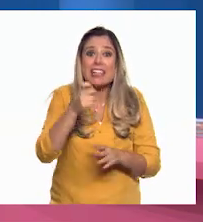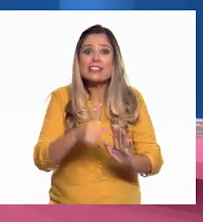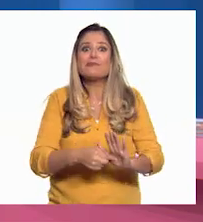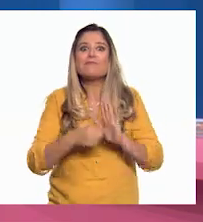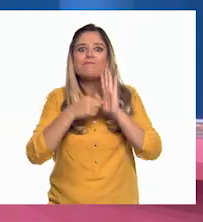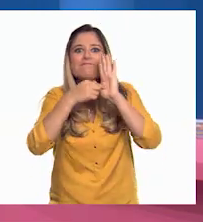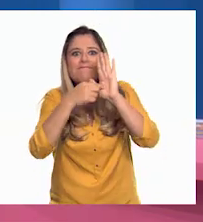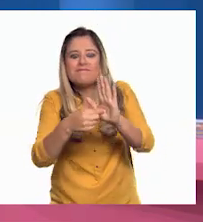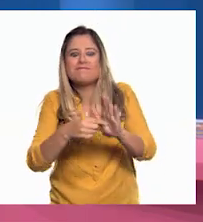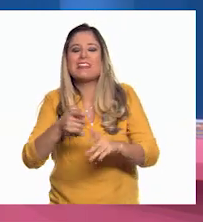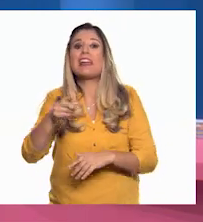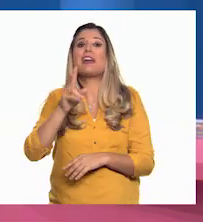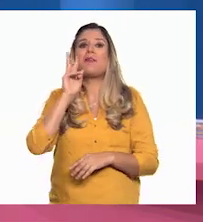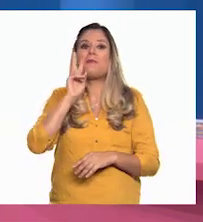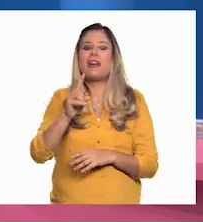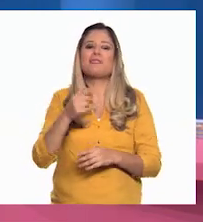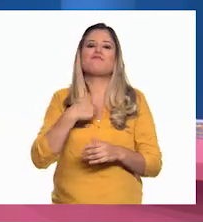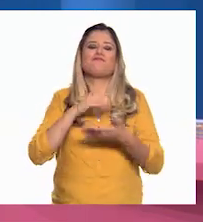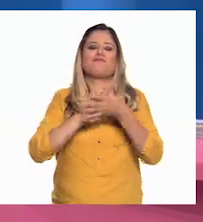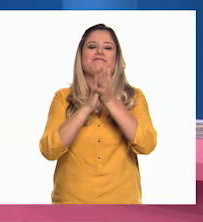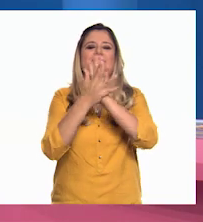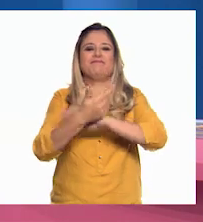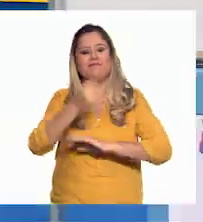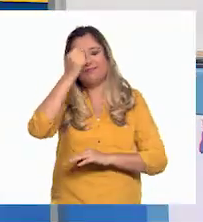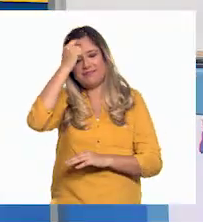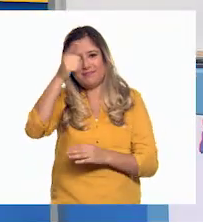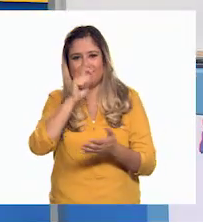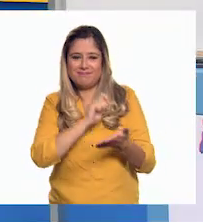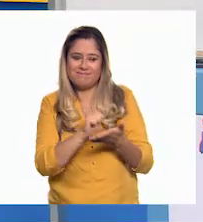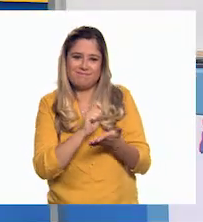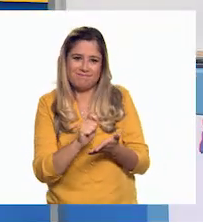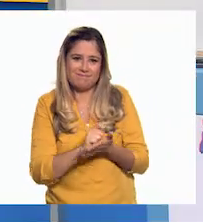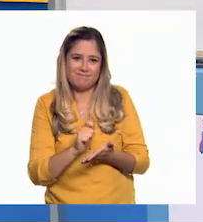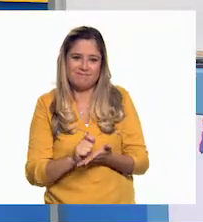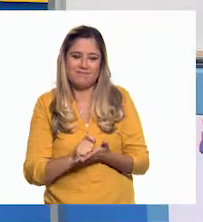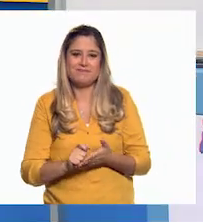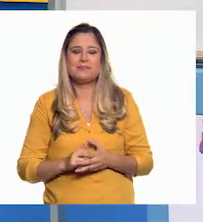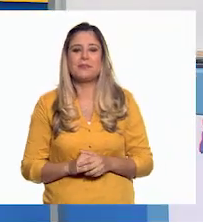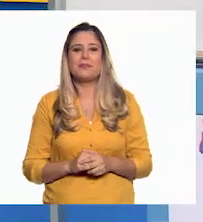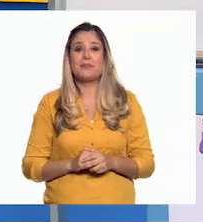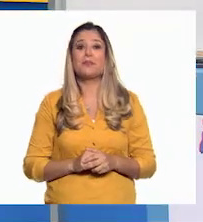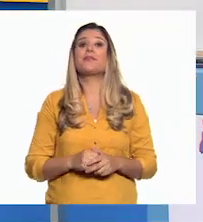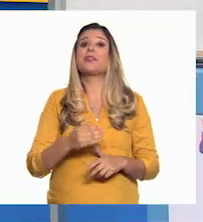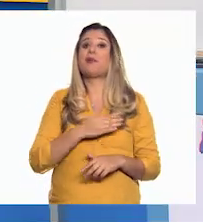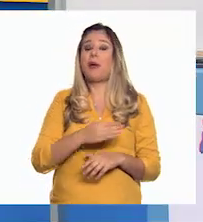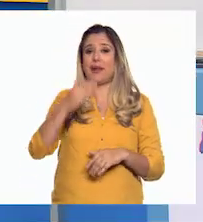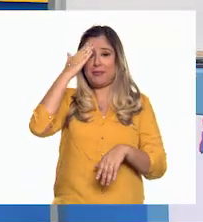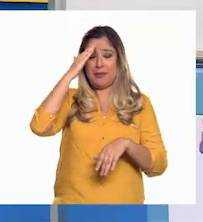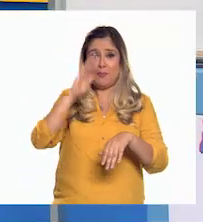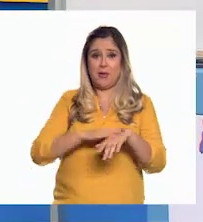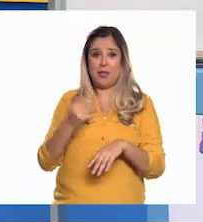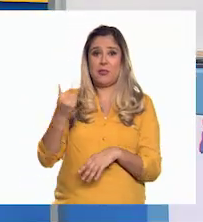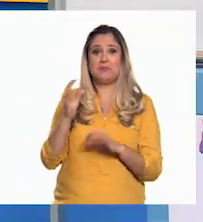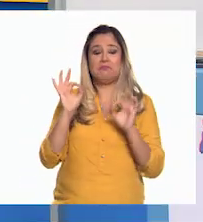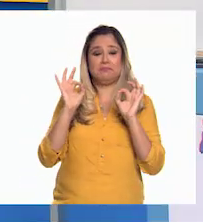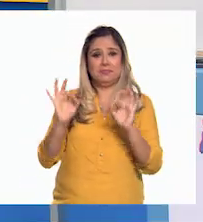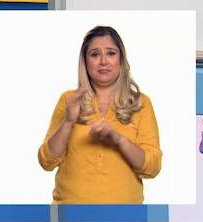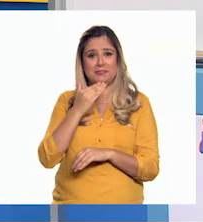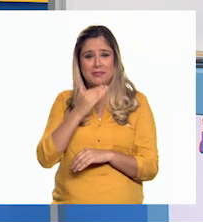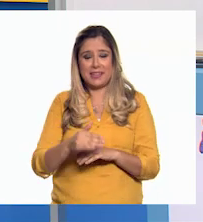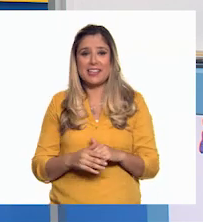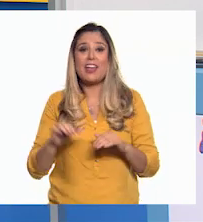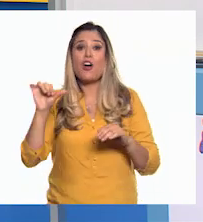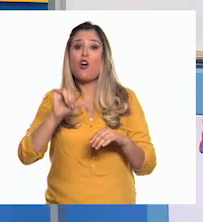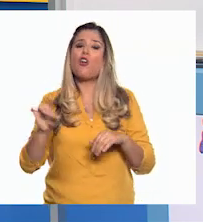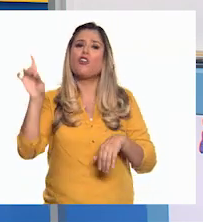desde entonces decidió convertirse en escritor. Muy bien, qué buena memoria tienen ambos. Bueno, pues el día de